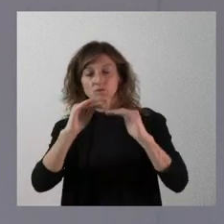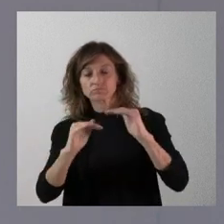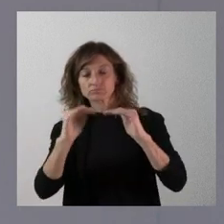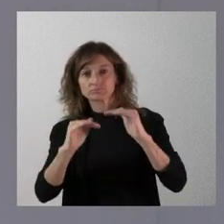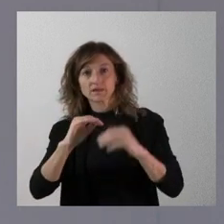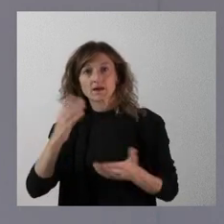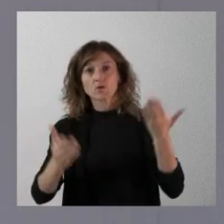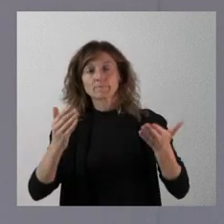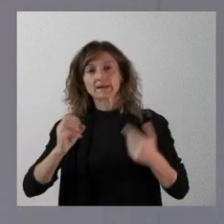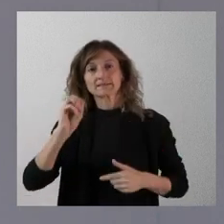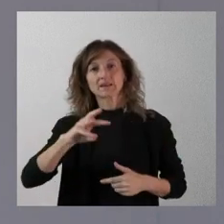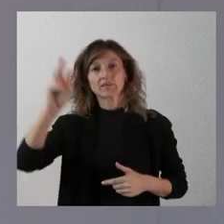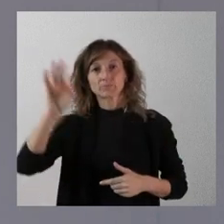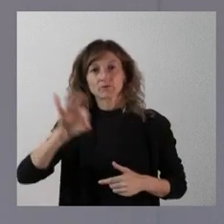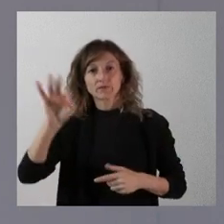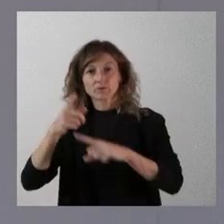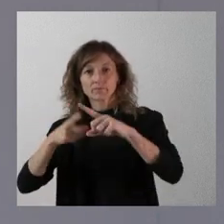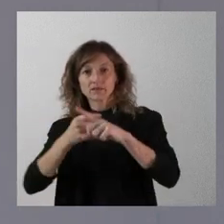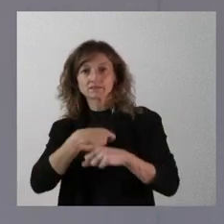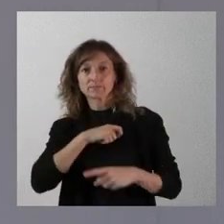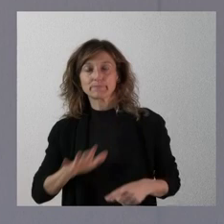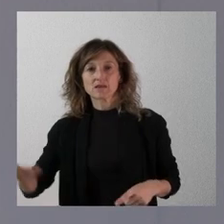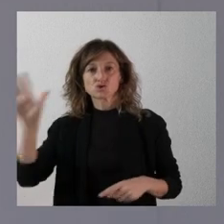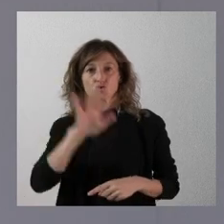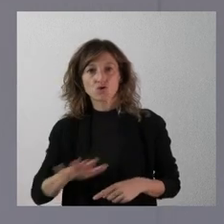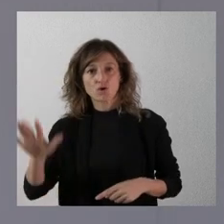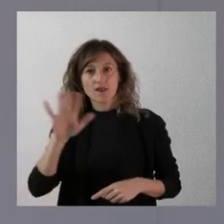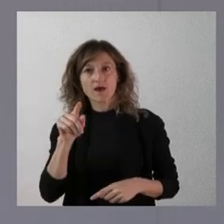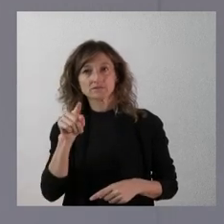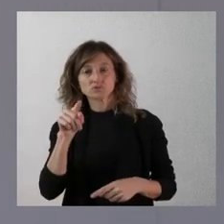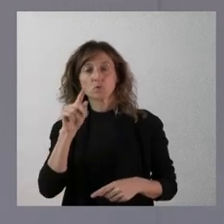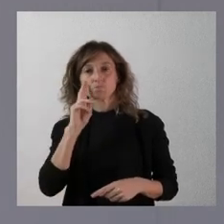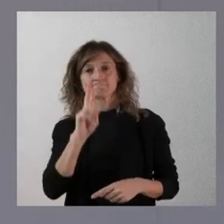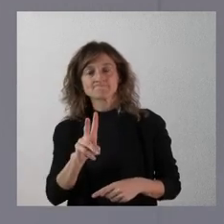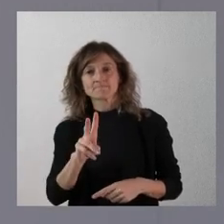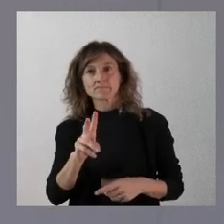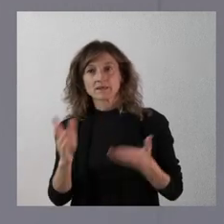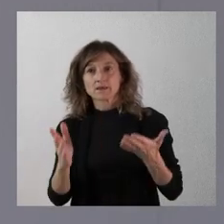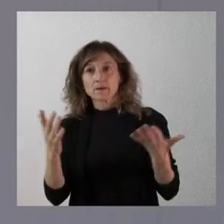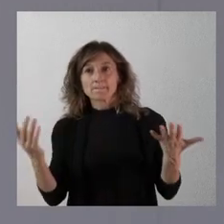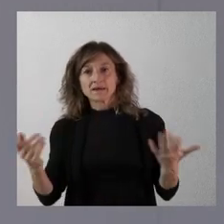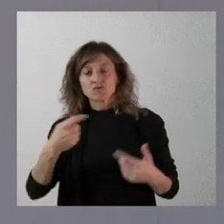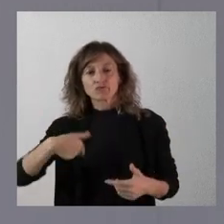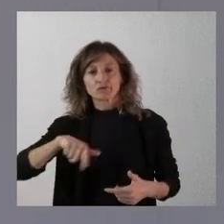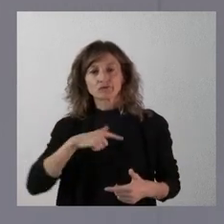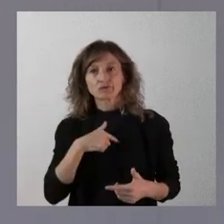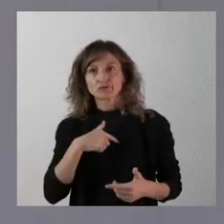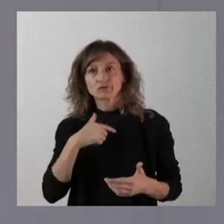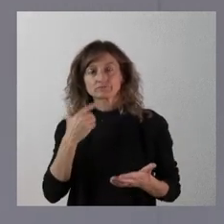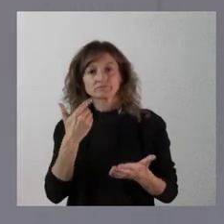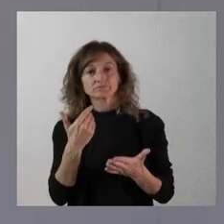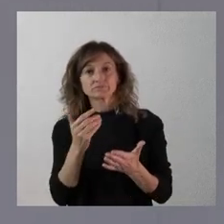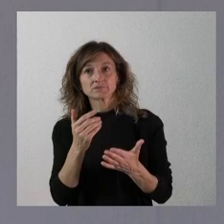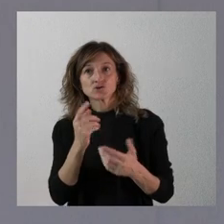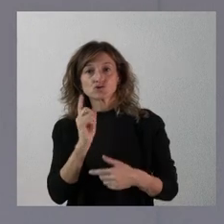a casi 13% de la media española ese es un punto el que usted plantea el paro pero no nos puede a nosotros gratificar estar solo